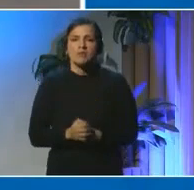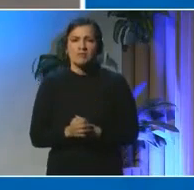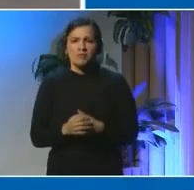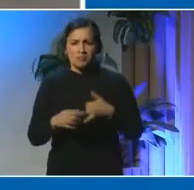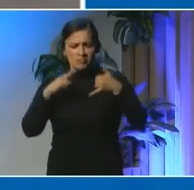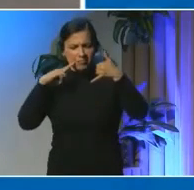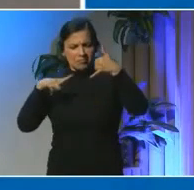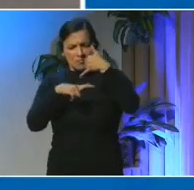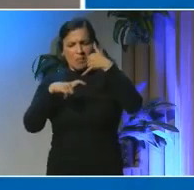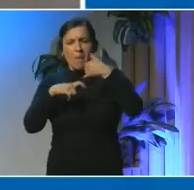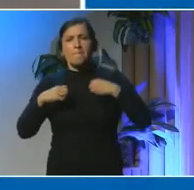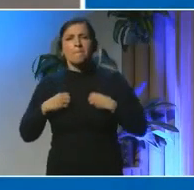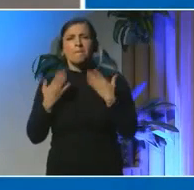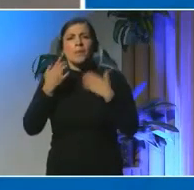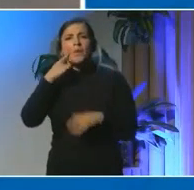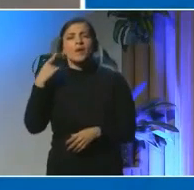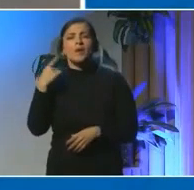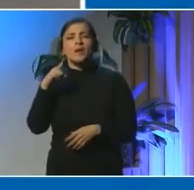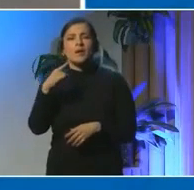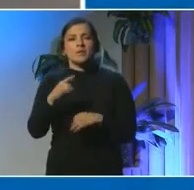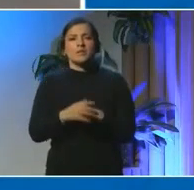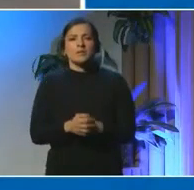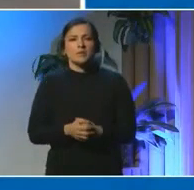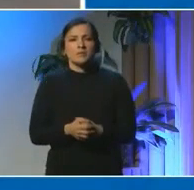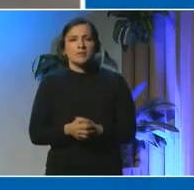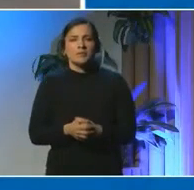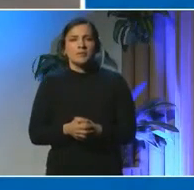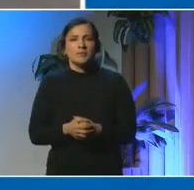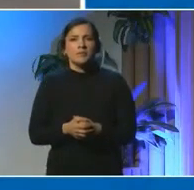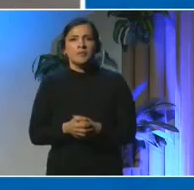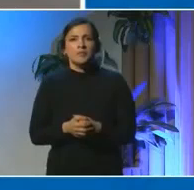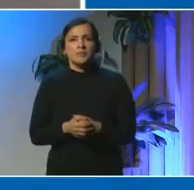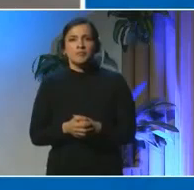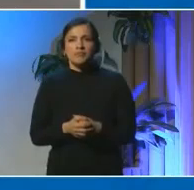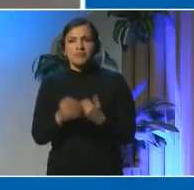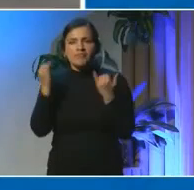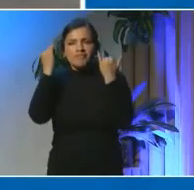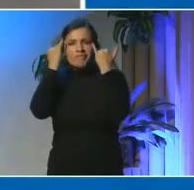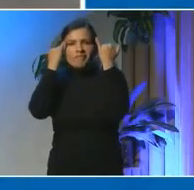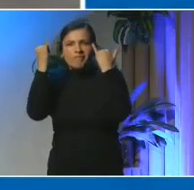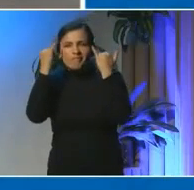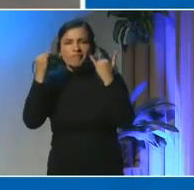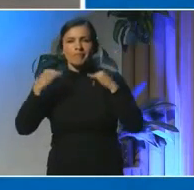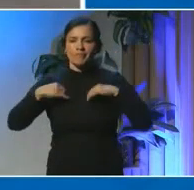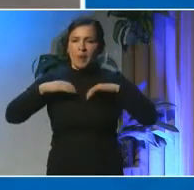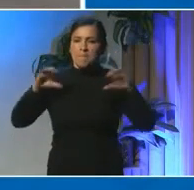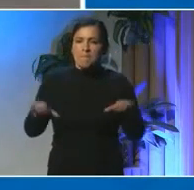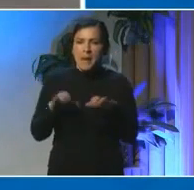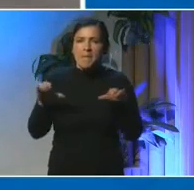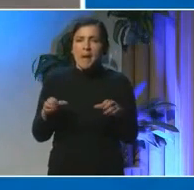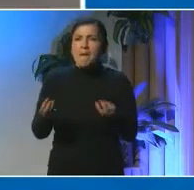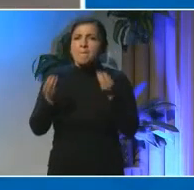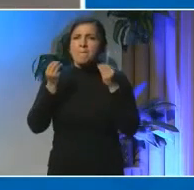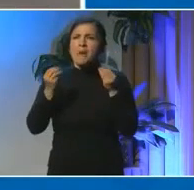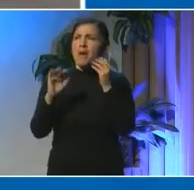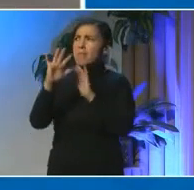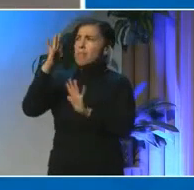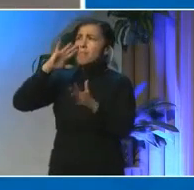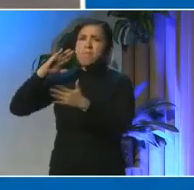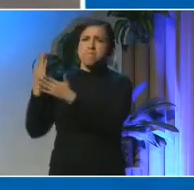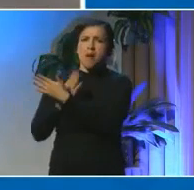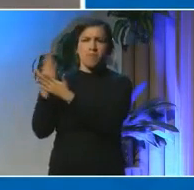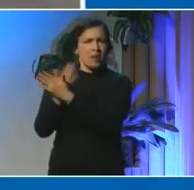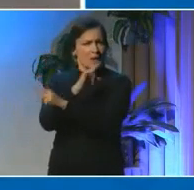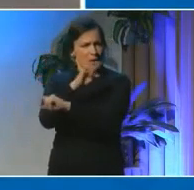Viva amazonía Viva No es otra cosa que una serie de iniciativas y acciones para evitar la deforestación en